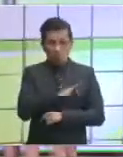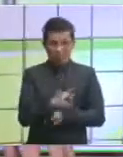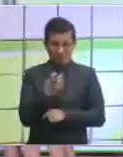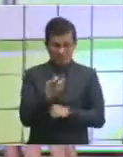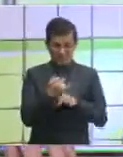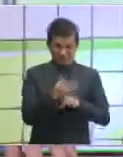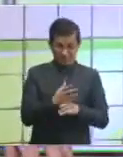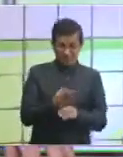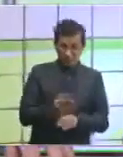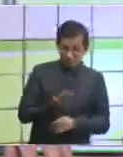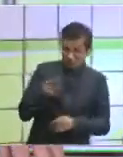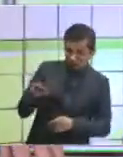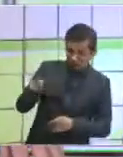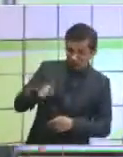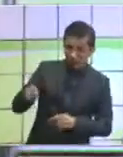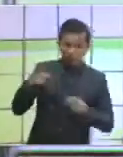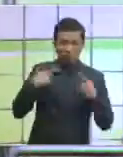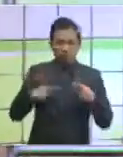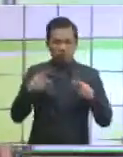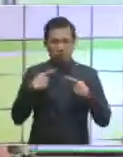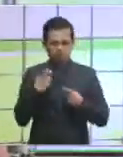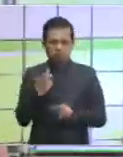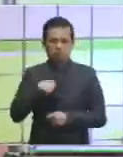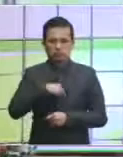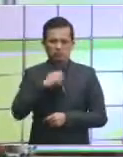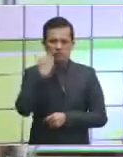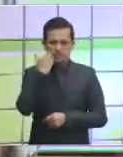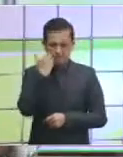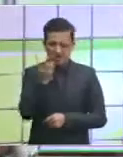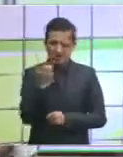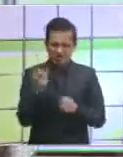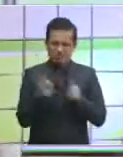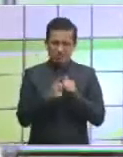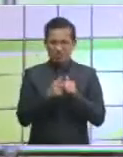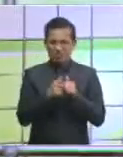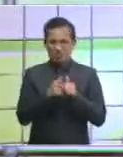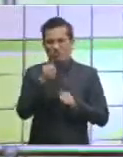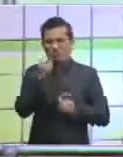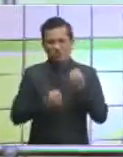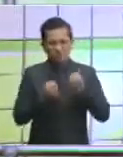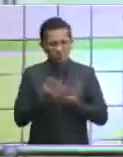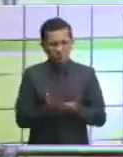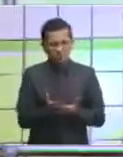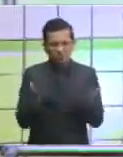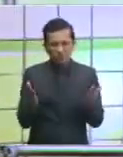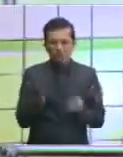justamente que es lo que estamos buscando a través de este tribunal abierto